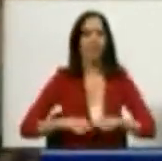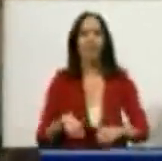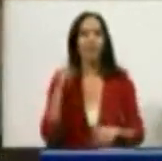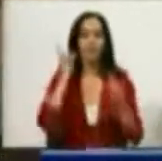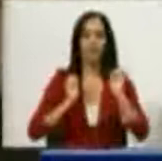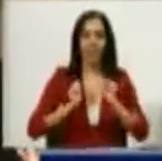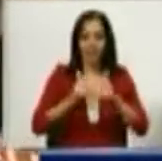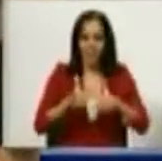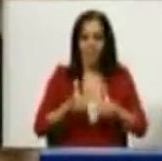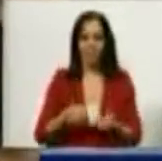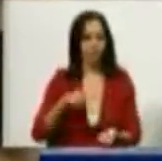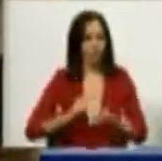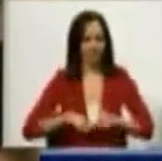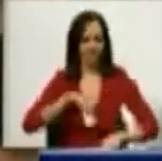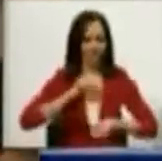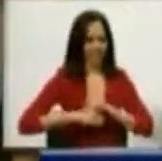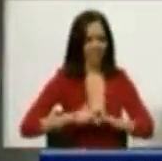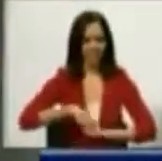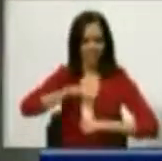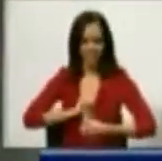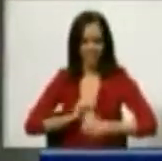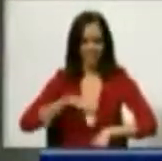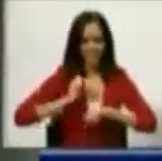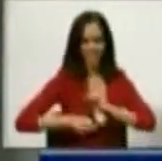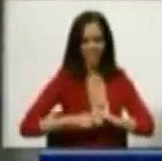cuando suena bien